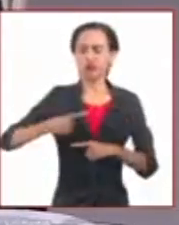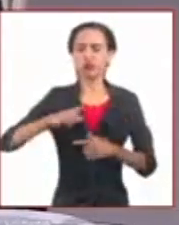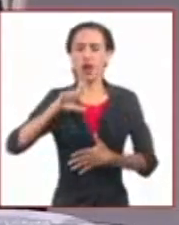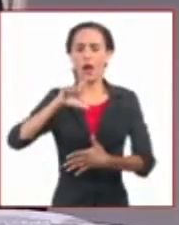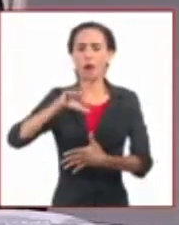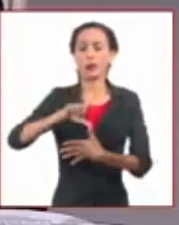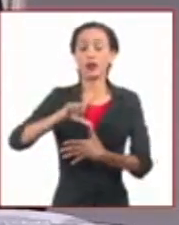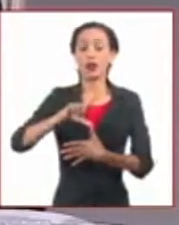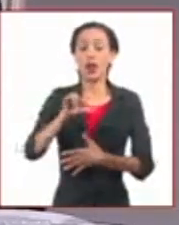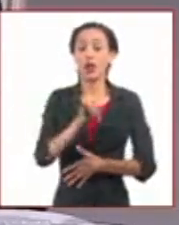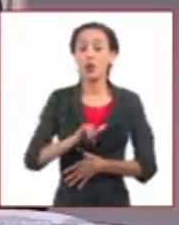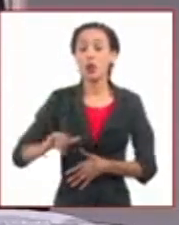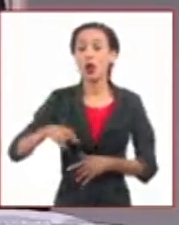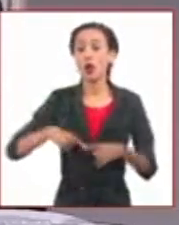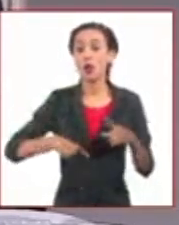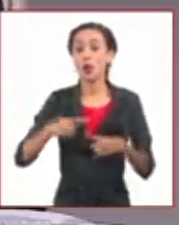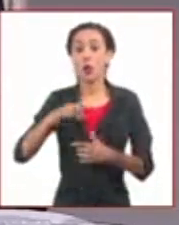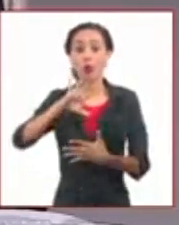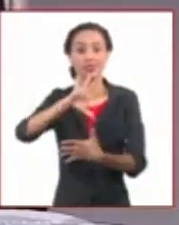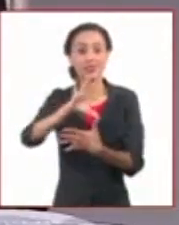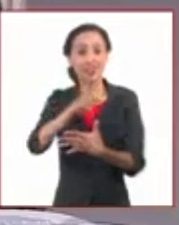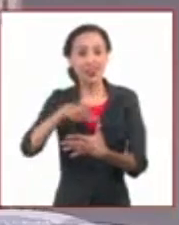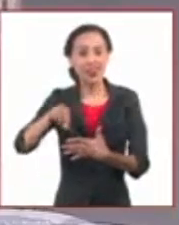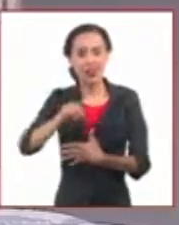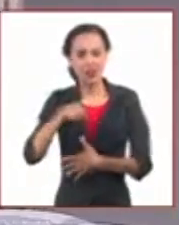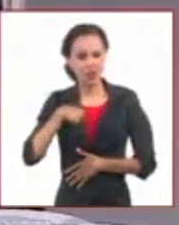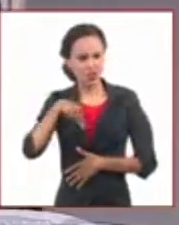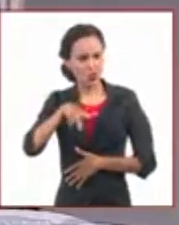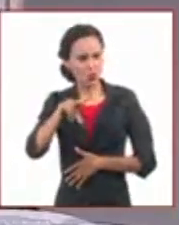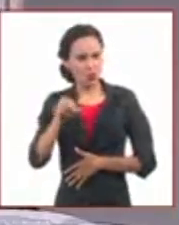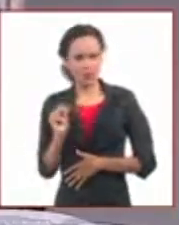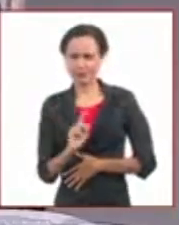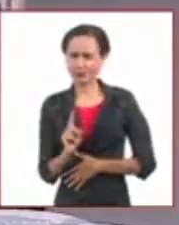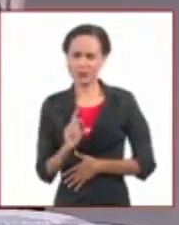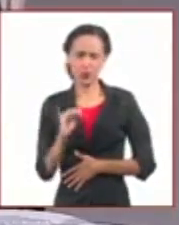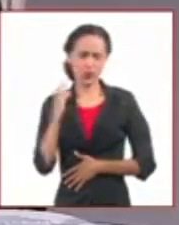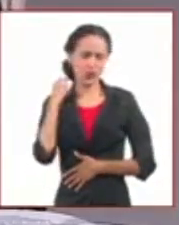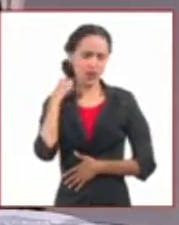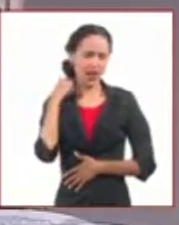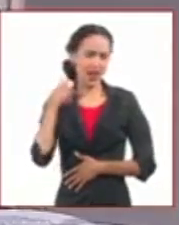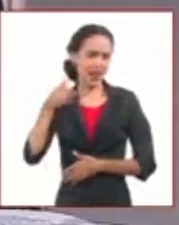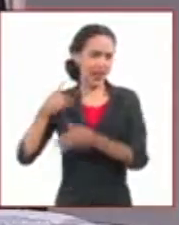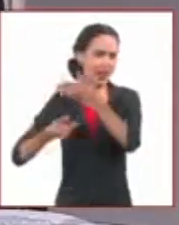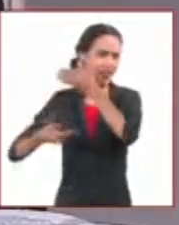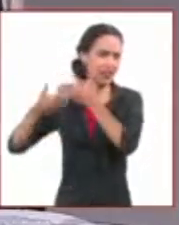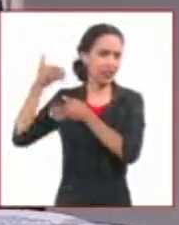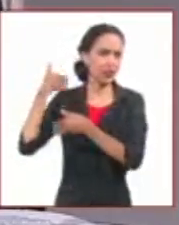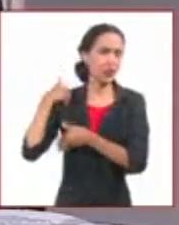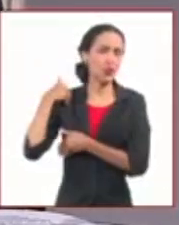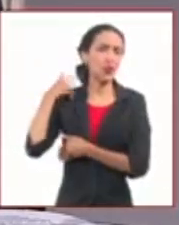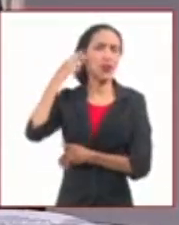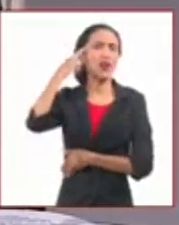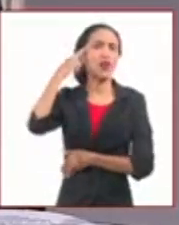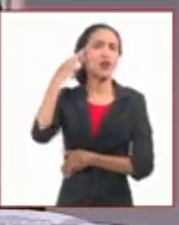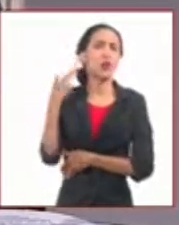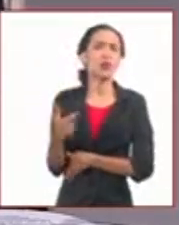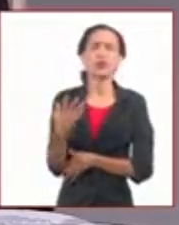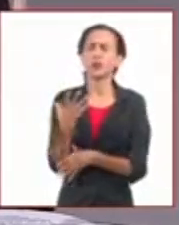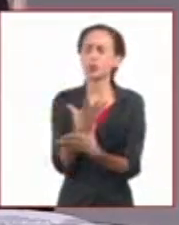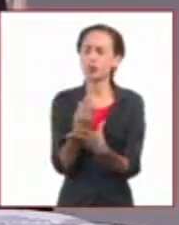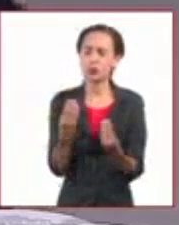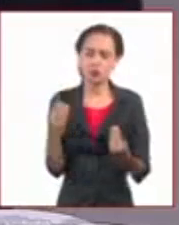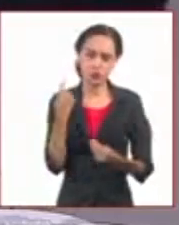hemisferio que no viene de ahora viene si nos remontamos a la historia de hace muchísimos años